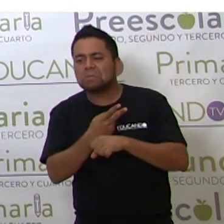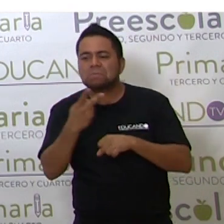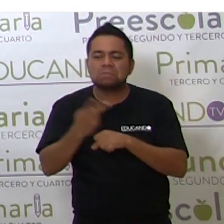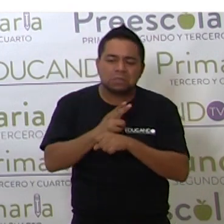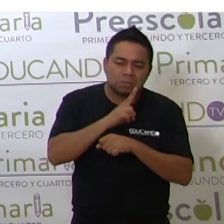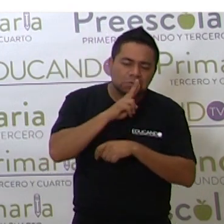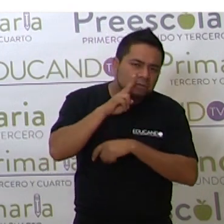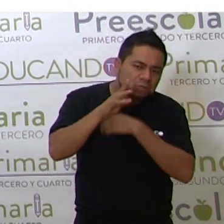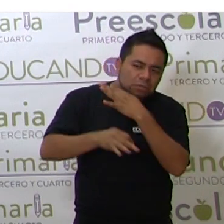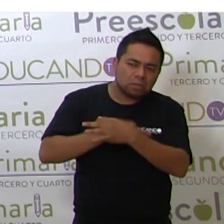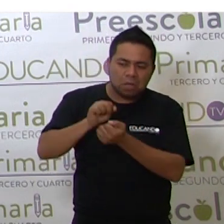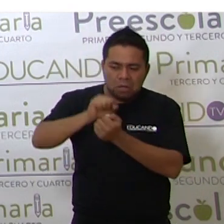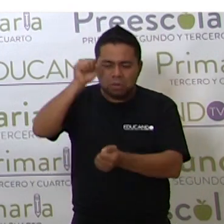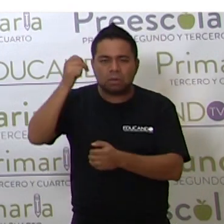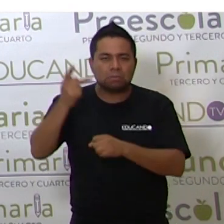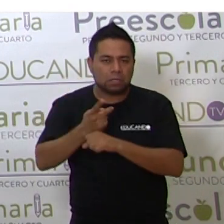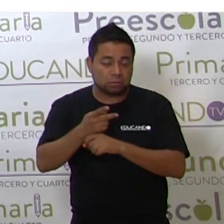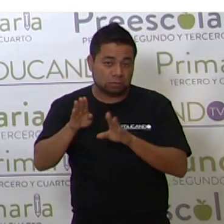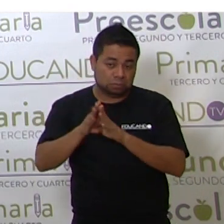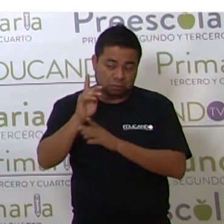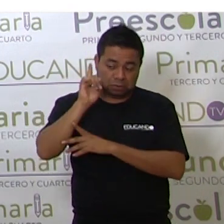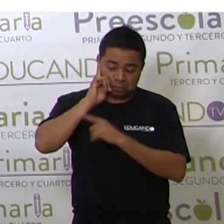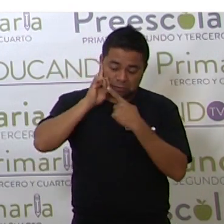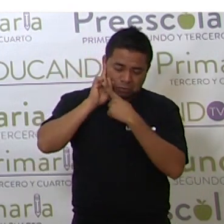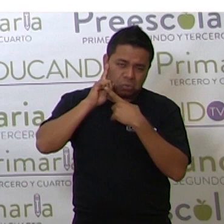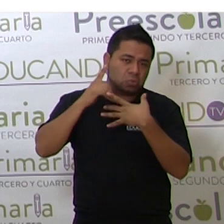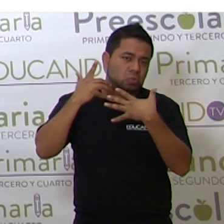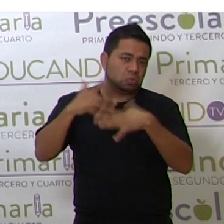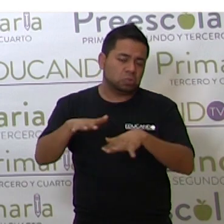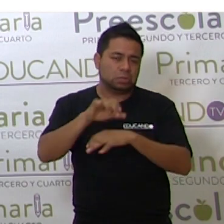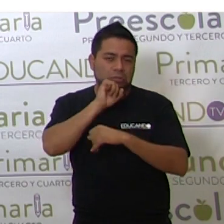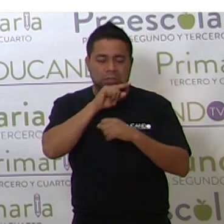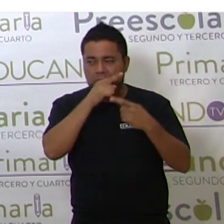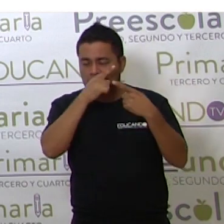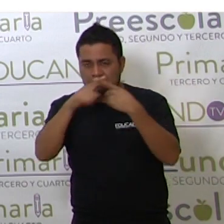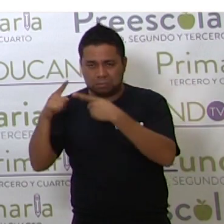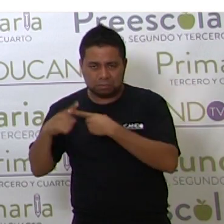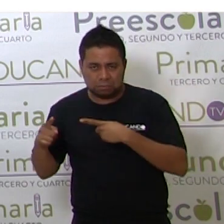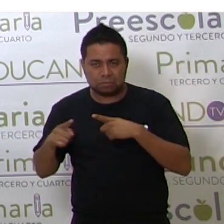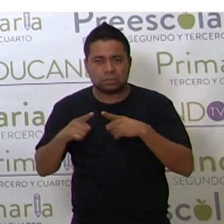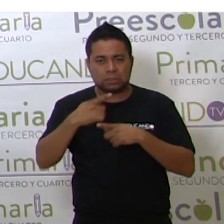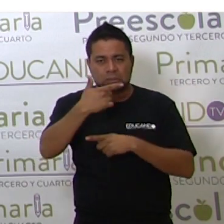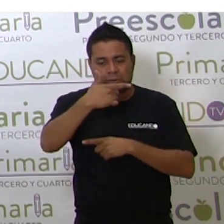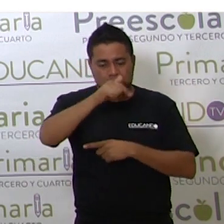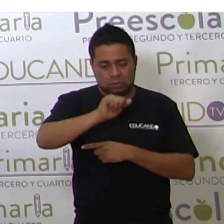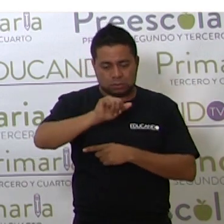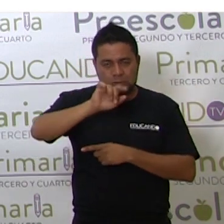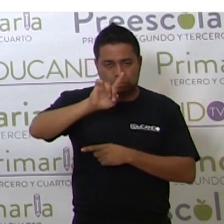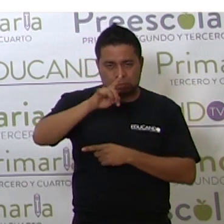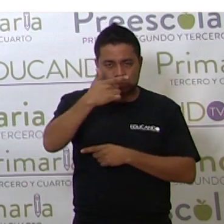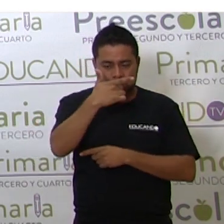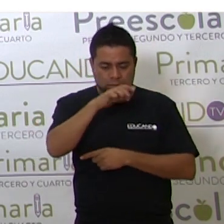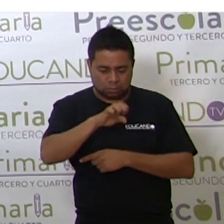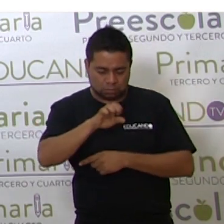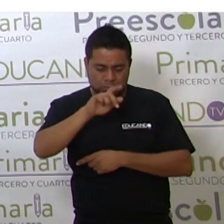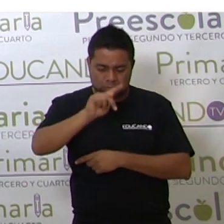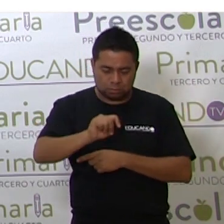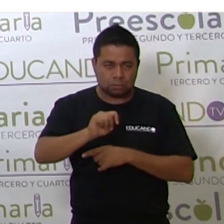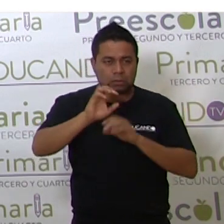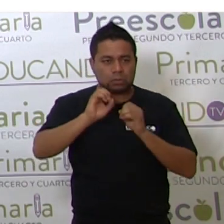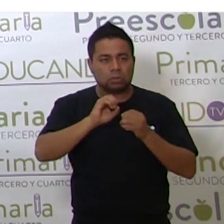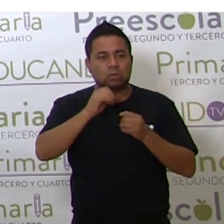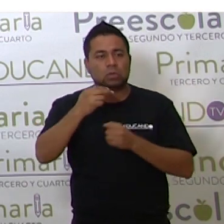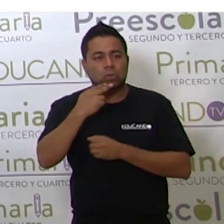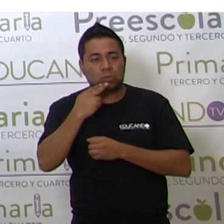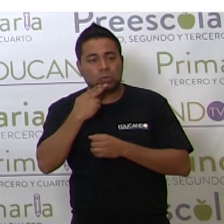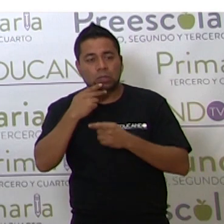pasando la evolución del teléfono celular y de los diferentes tipos de gadgets recuerda la palabra o dispositivos que